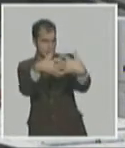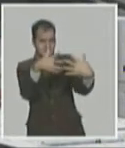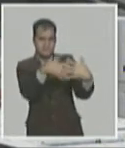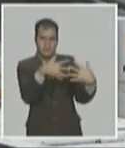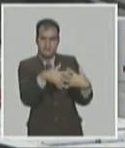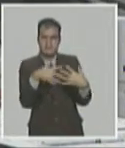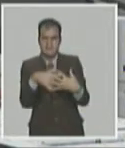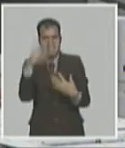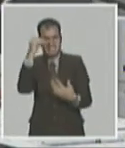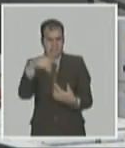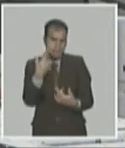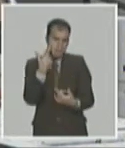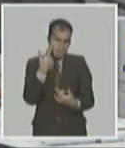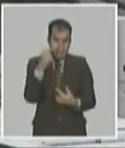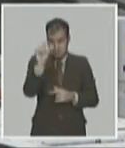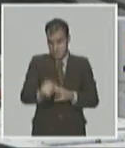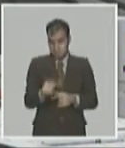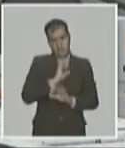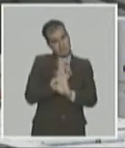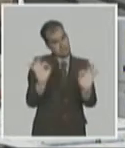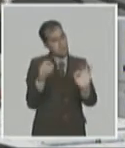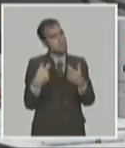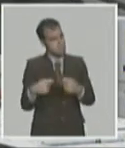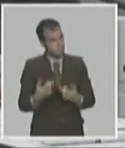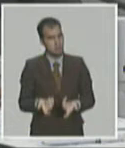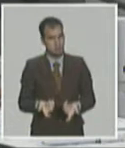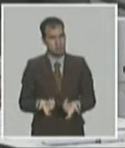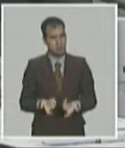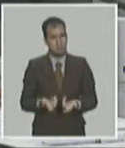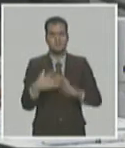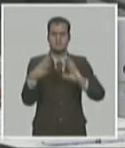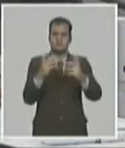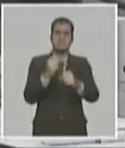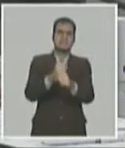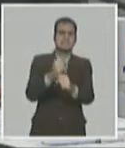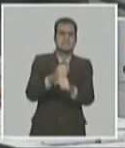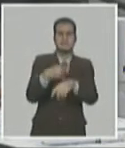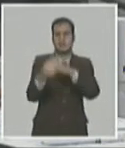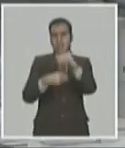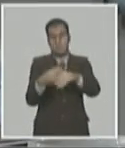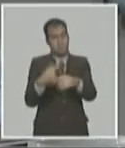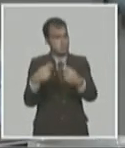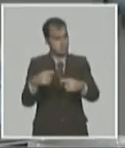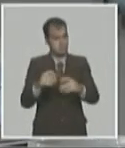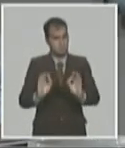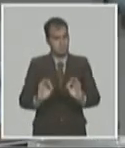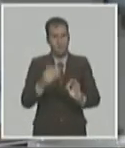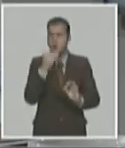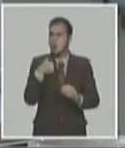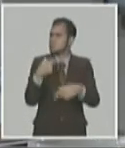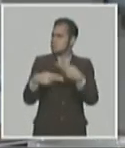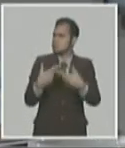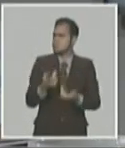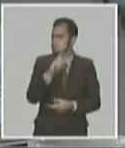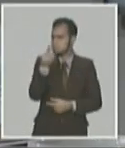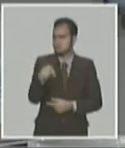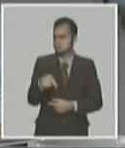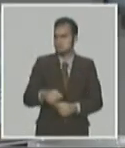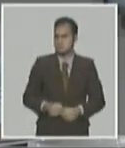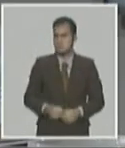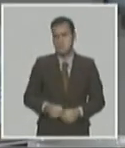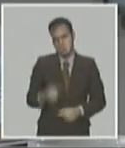de los militantes, de la transformación de los métodos de trabajo. ¿Cómo se viene haciendo eso? Yo te lo voy a tratar de ilustrar con ejemplos